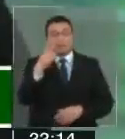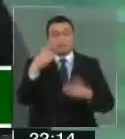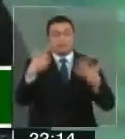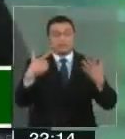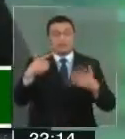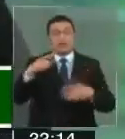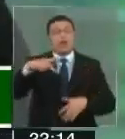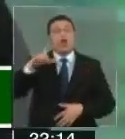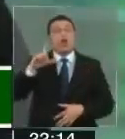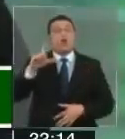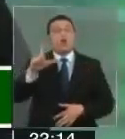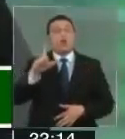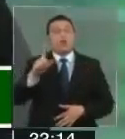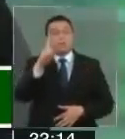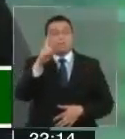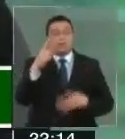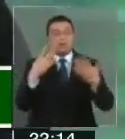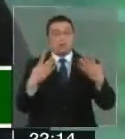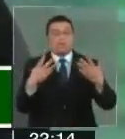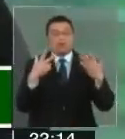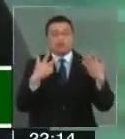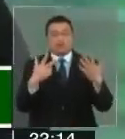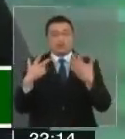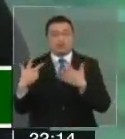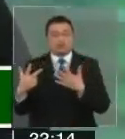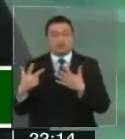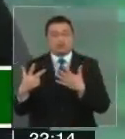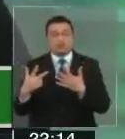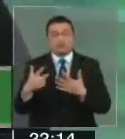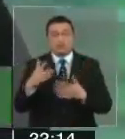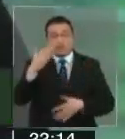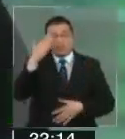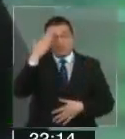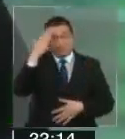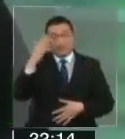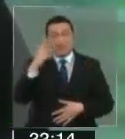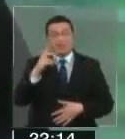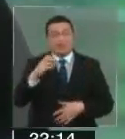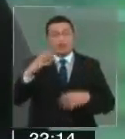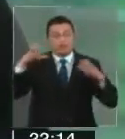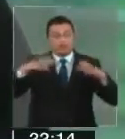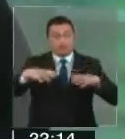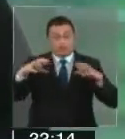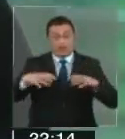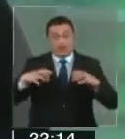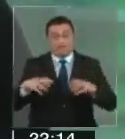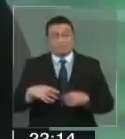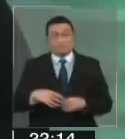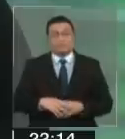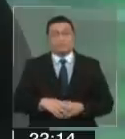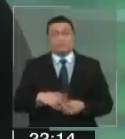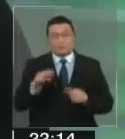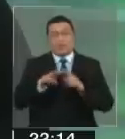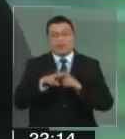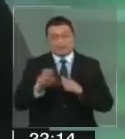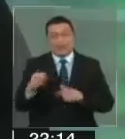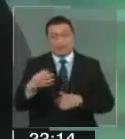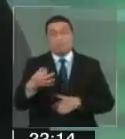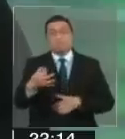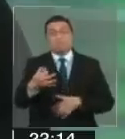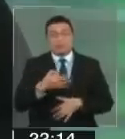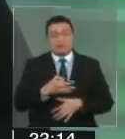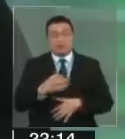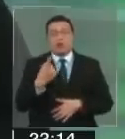27 de julio de 1988, un día de tormenta. Ya me habían dicho que